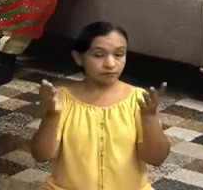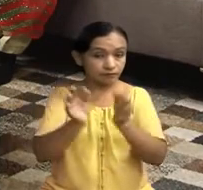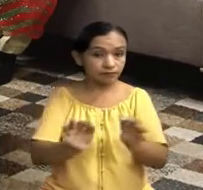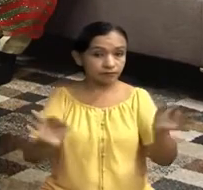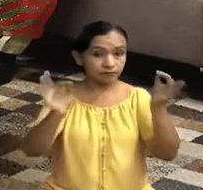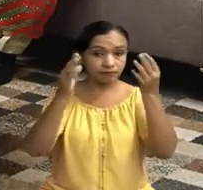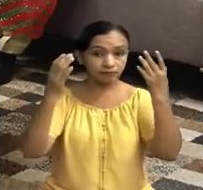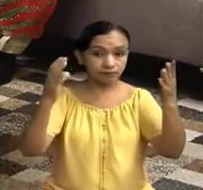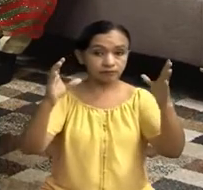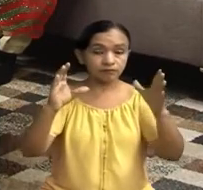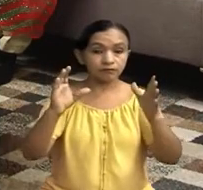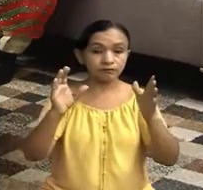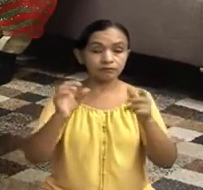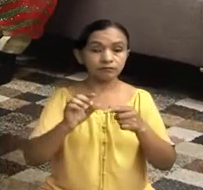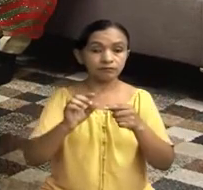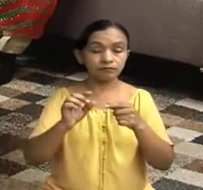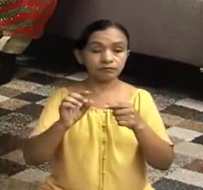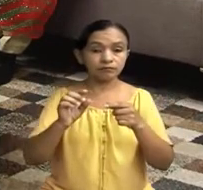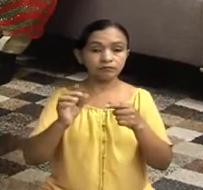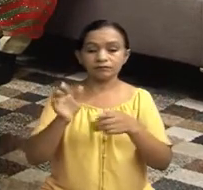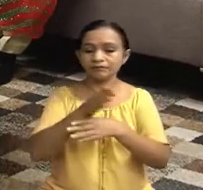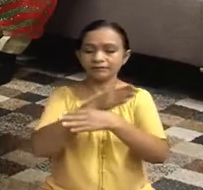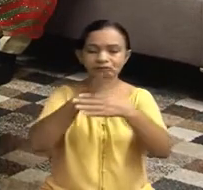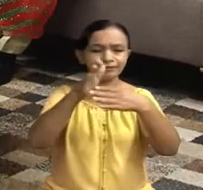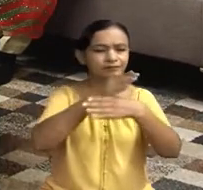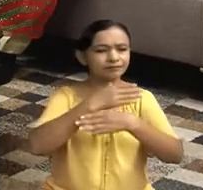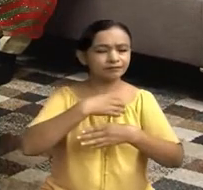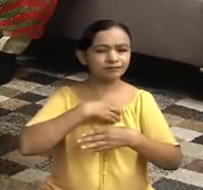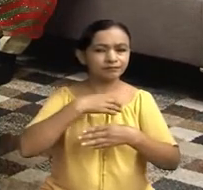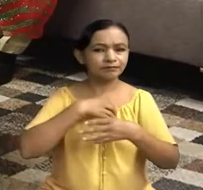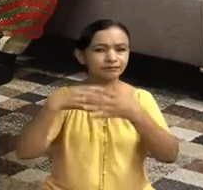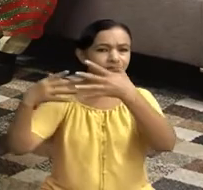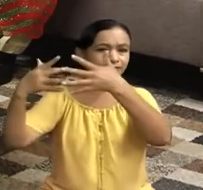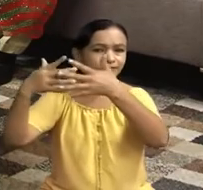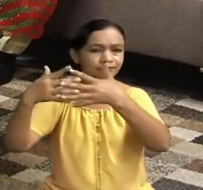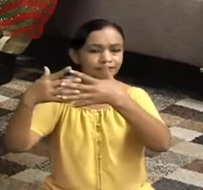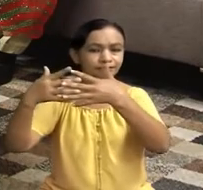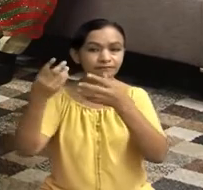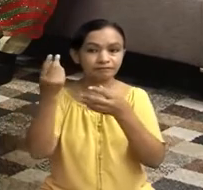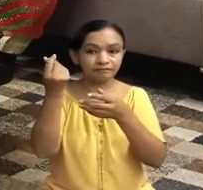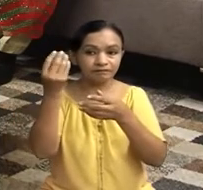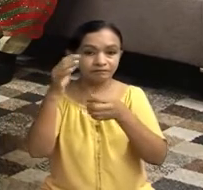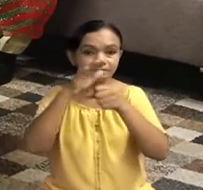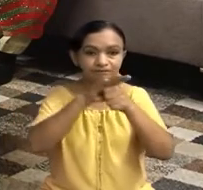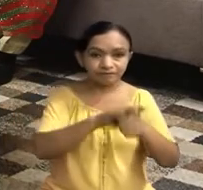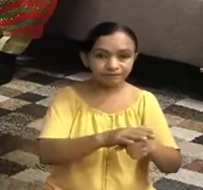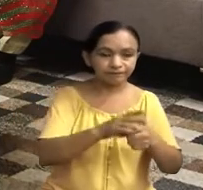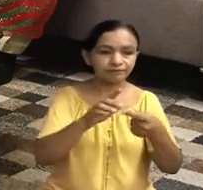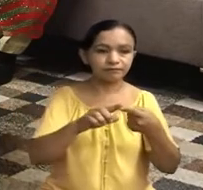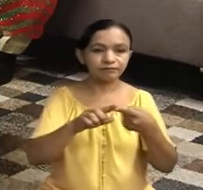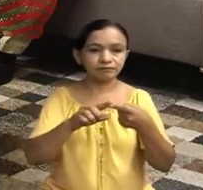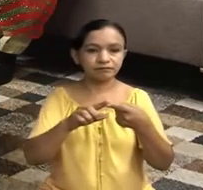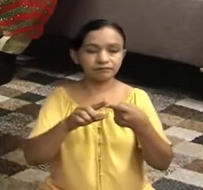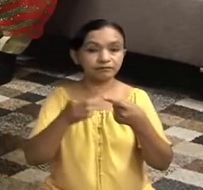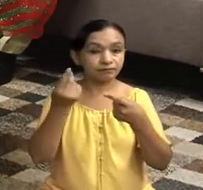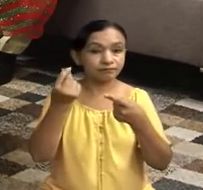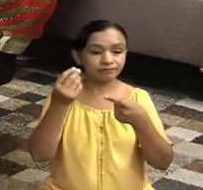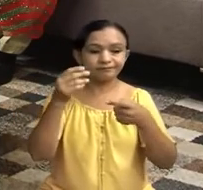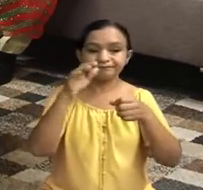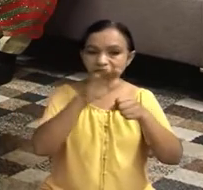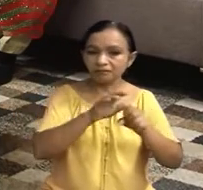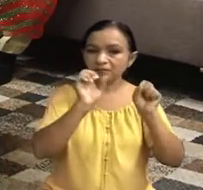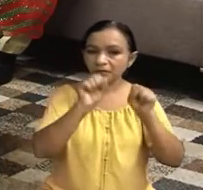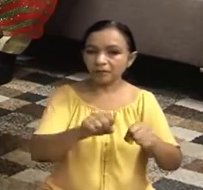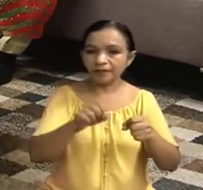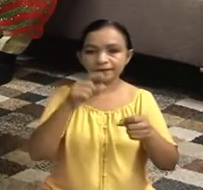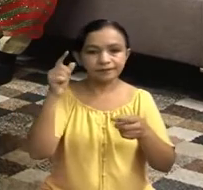principales? Bueno, los imperialistas de la tierra tienen distintas armas. Digamos, la presión económica, ¿verdad? Okay. Los instrumentos económicos.